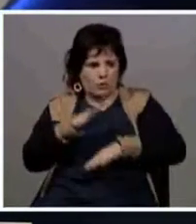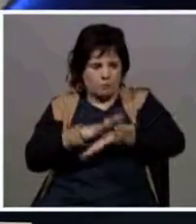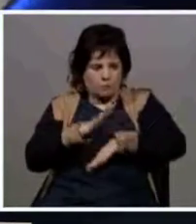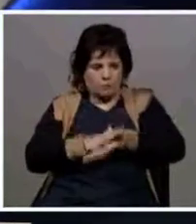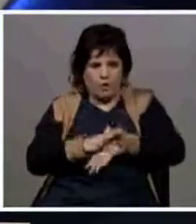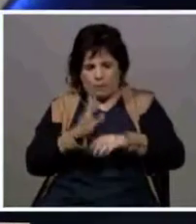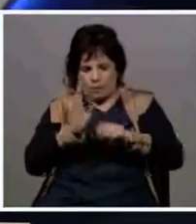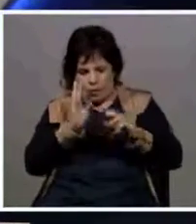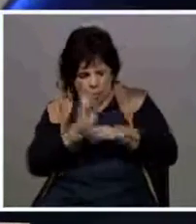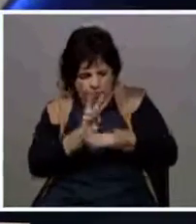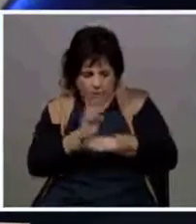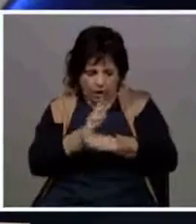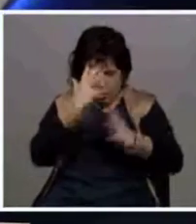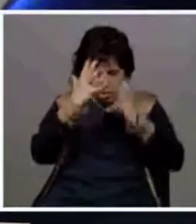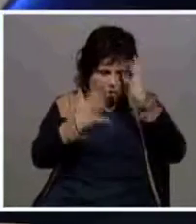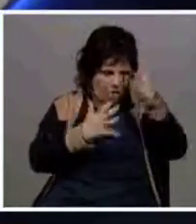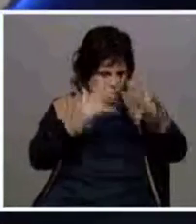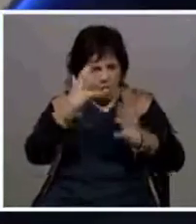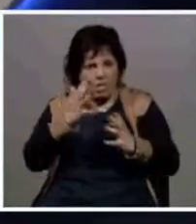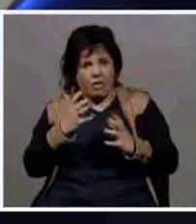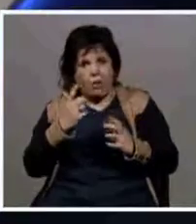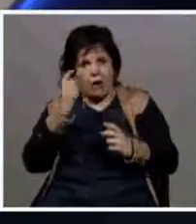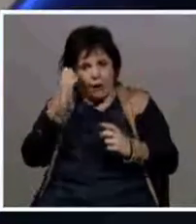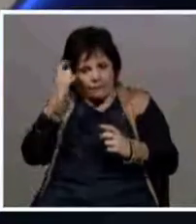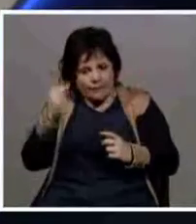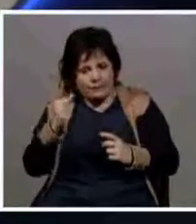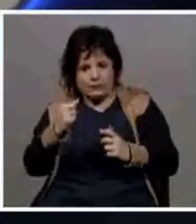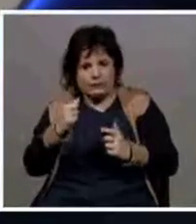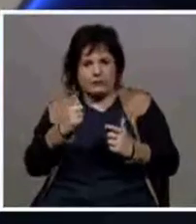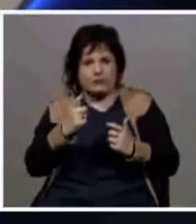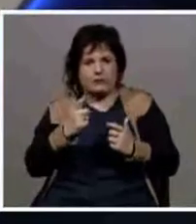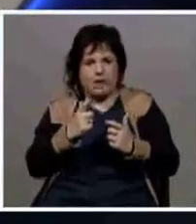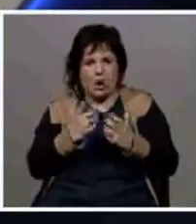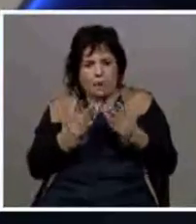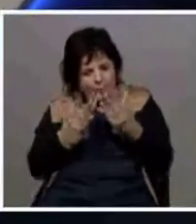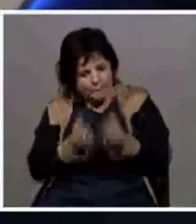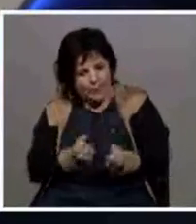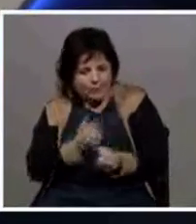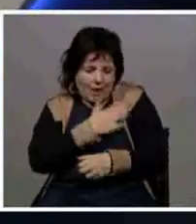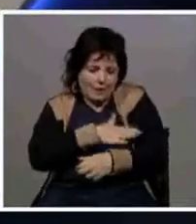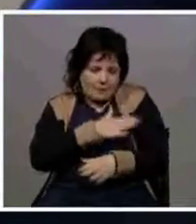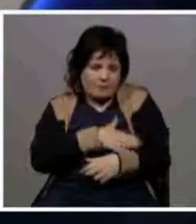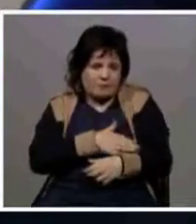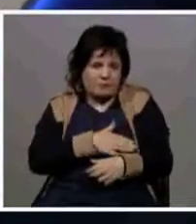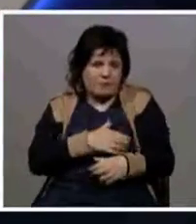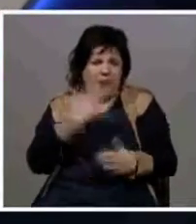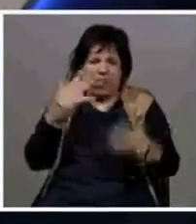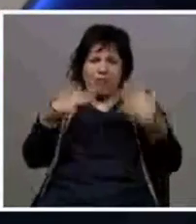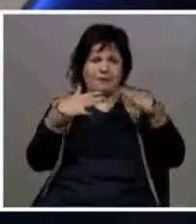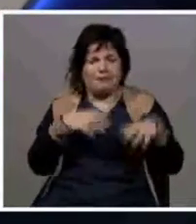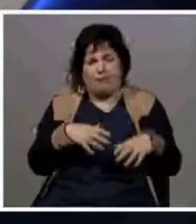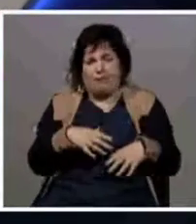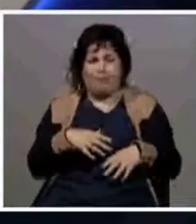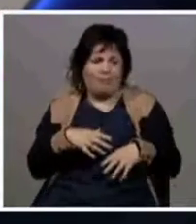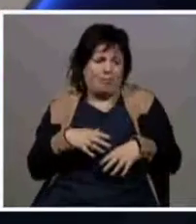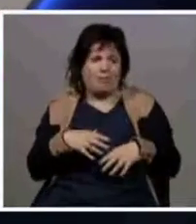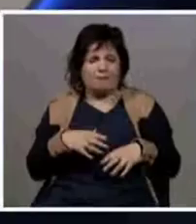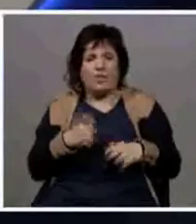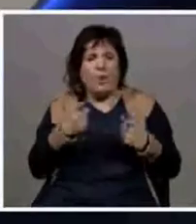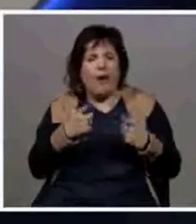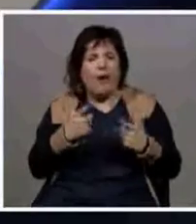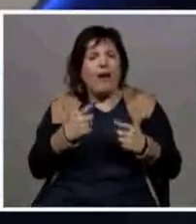del cuidado del otro discapacidad ahora de sostén afectivo y en general los adolescentes justamente